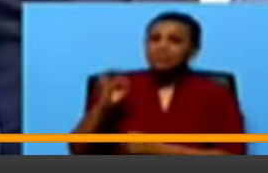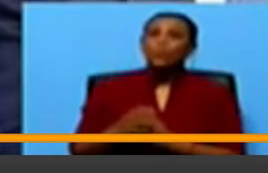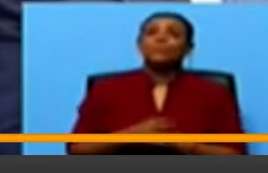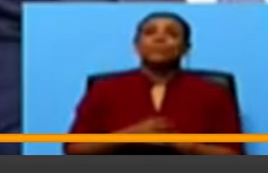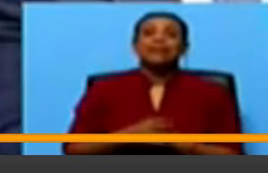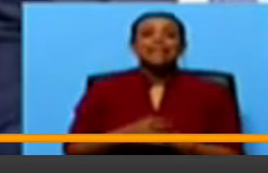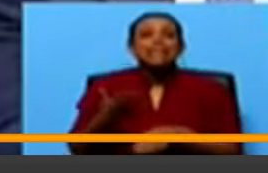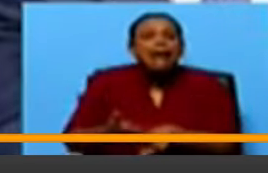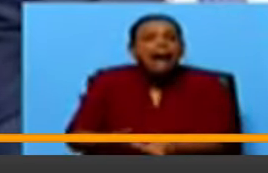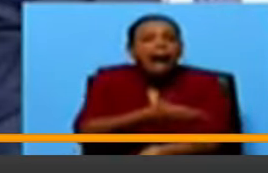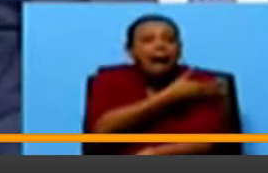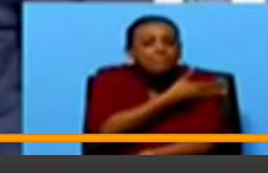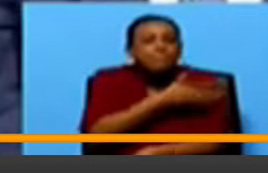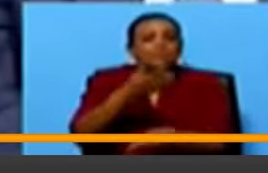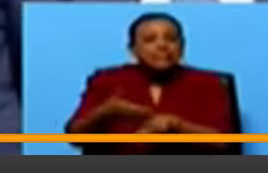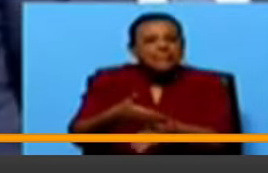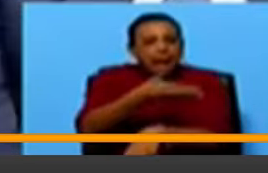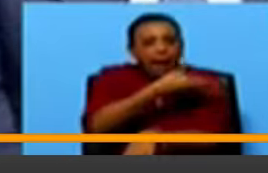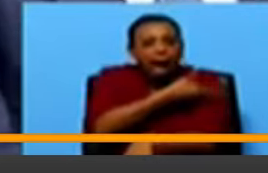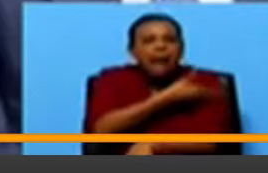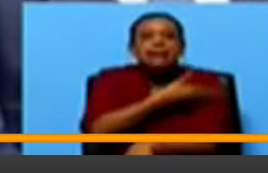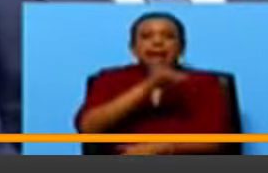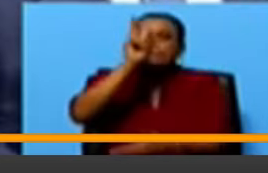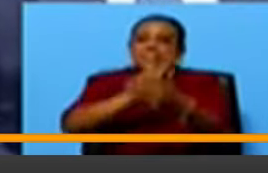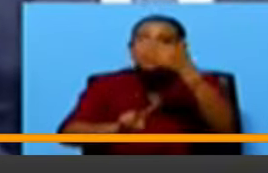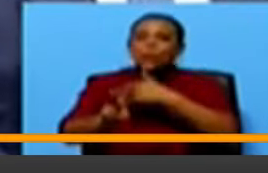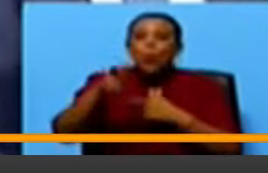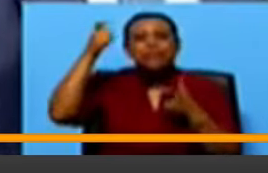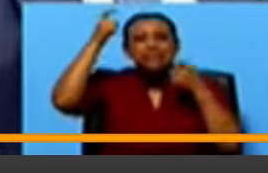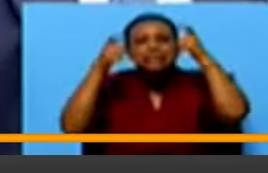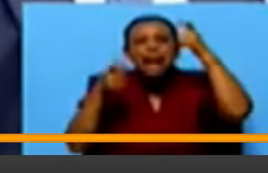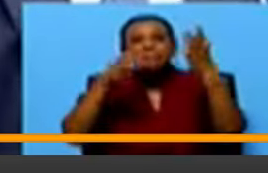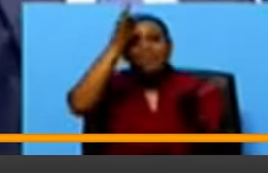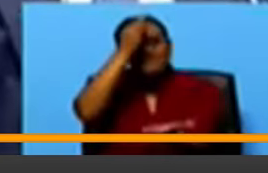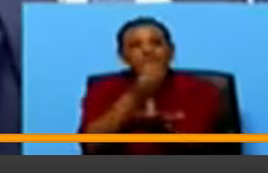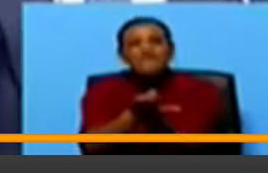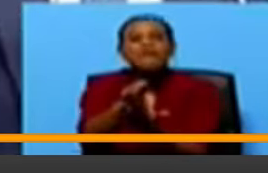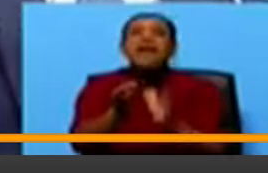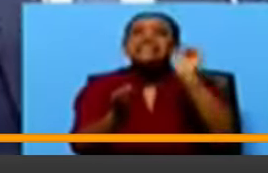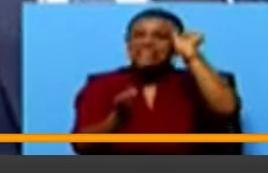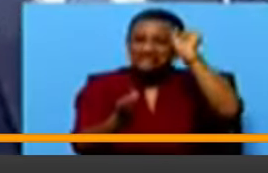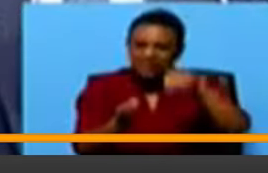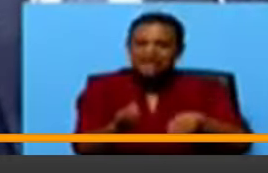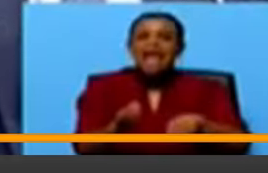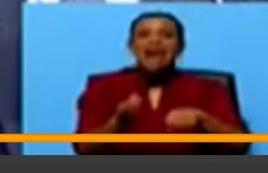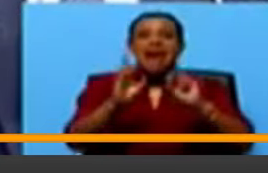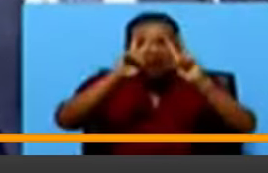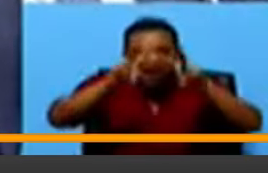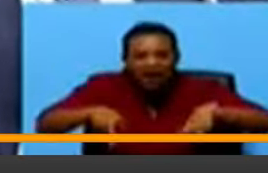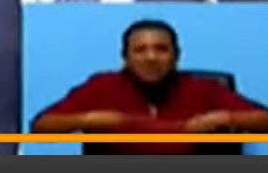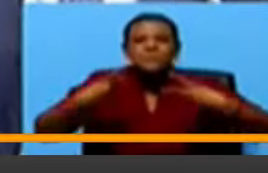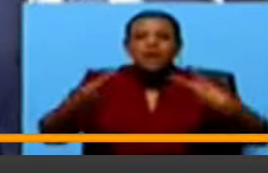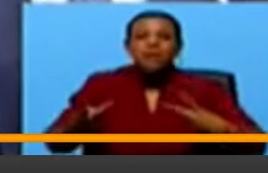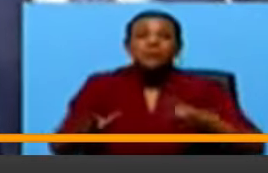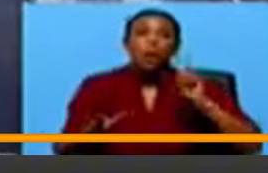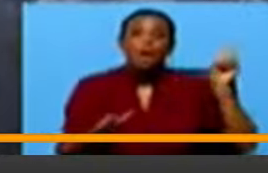Desde temprano, él visualizó y tuvo fe en el